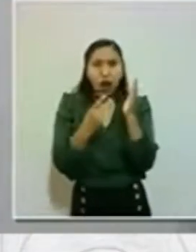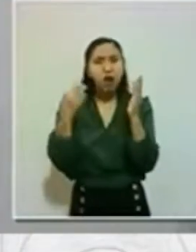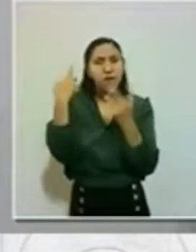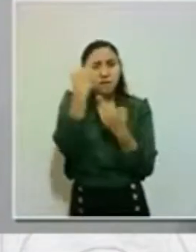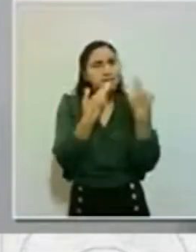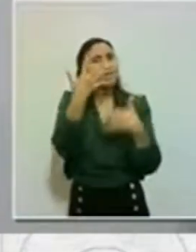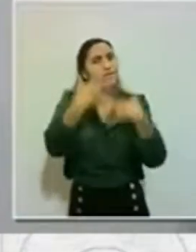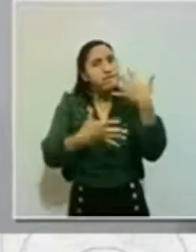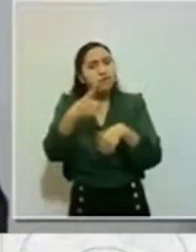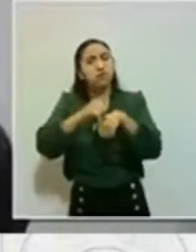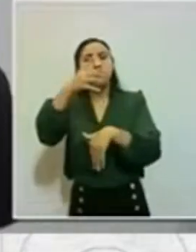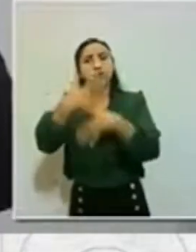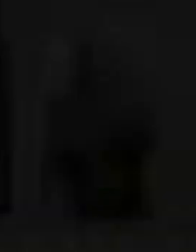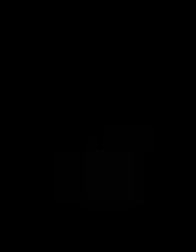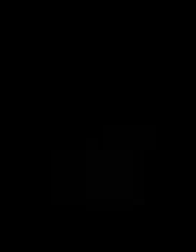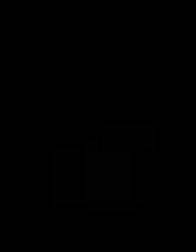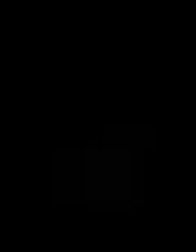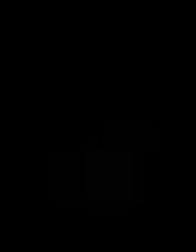y llevarse a cabo.